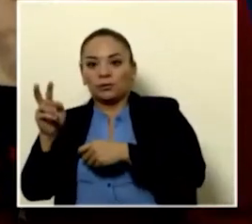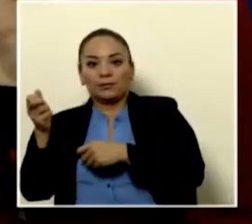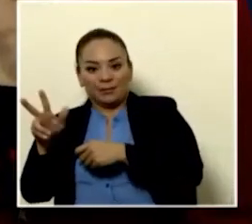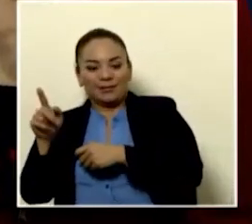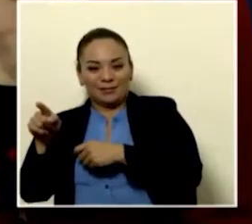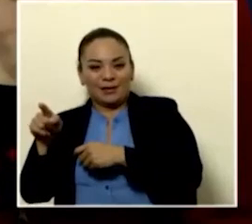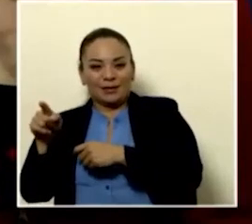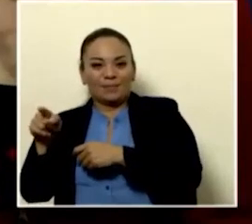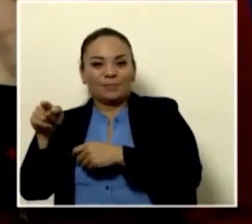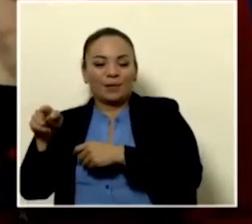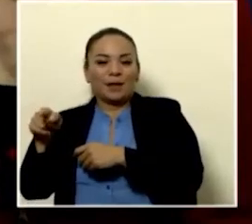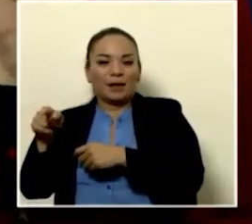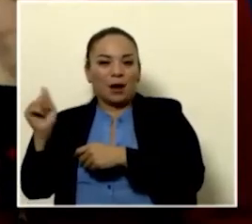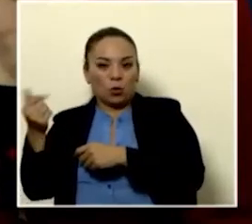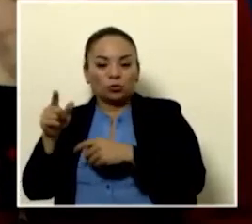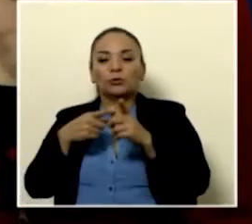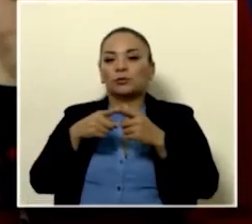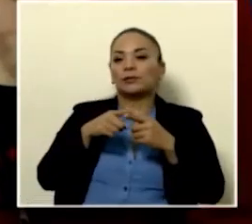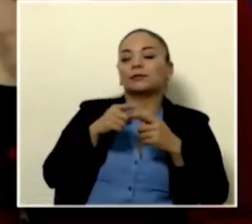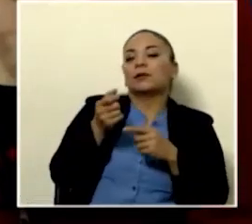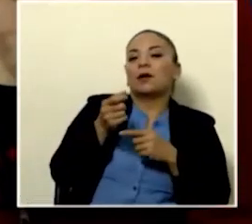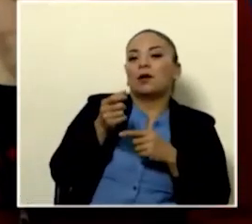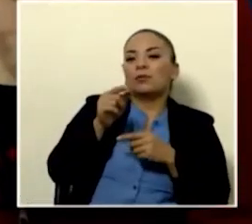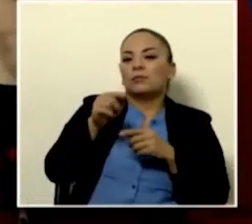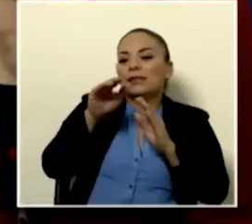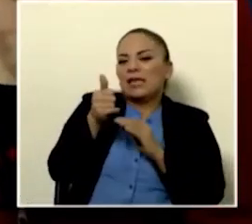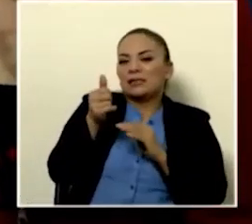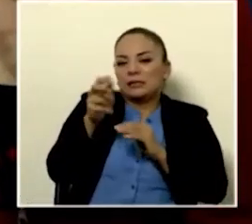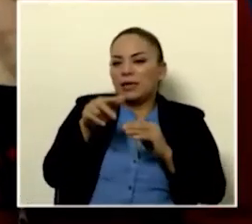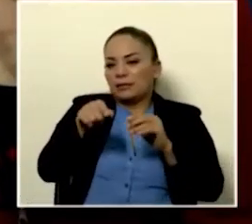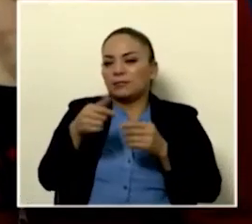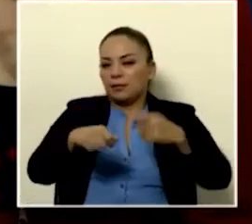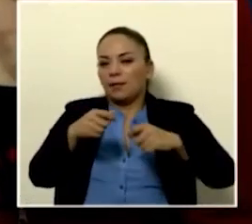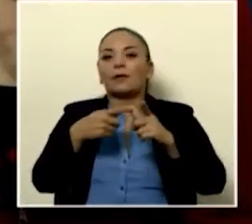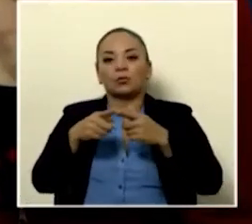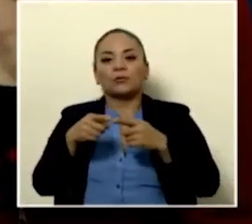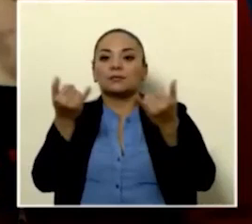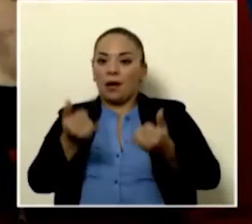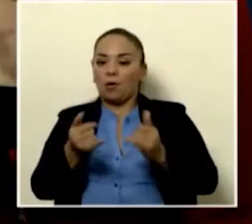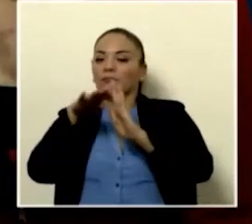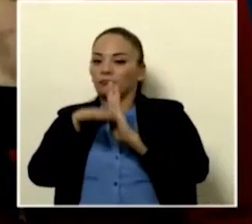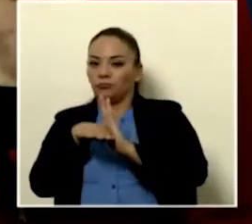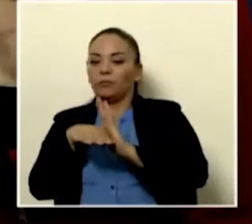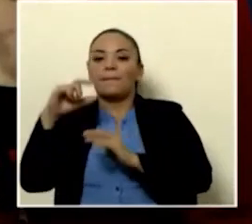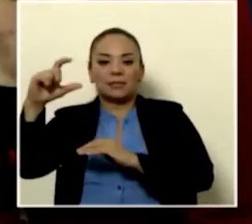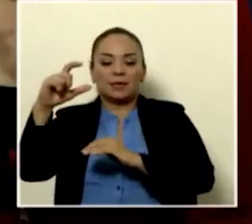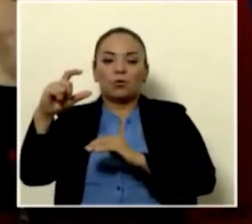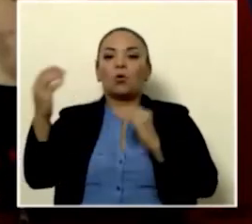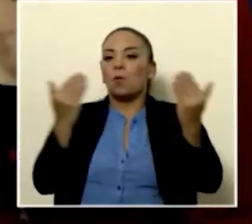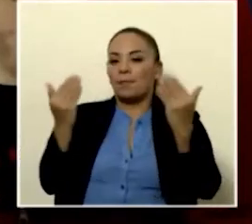10.37. Y en este sentido la gente va a ver una disminución en el cobro del marchamo para este año en relación con la que